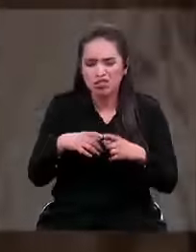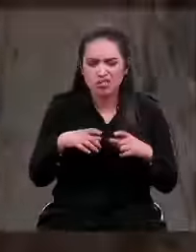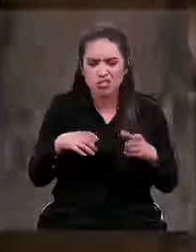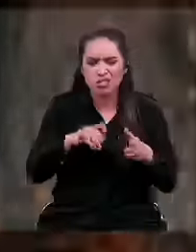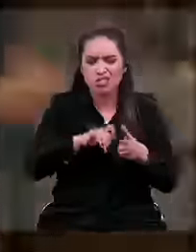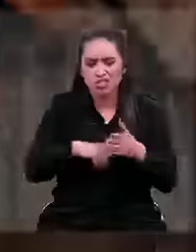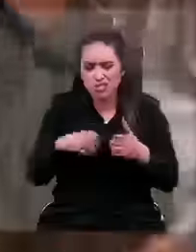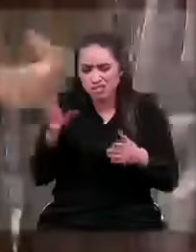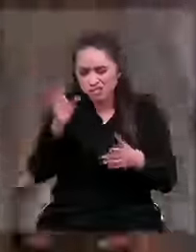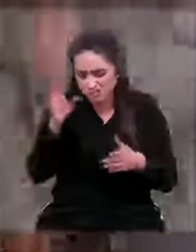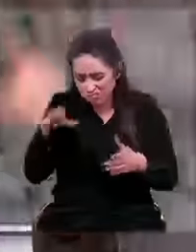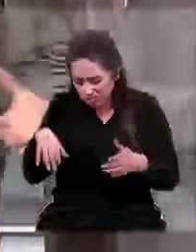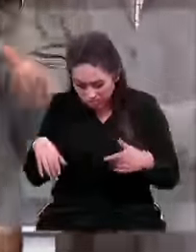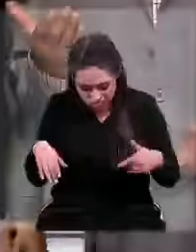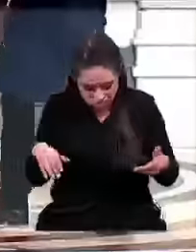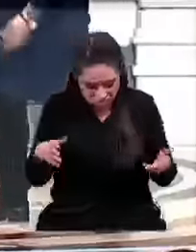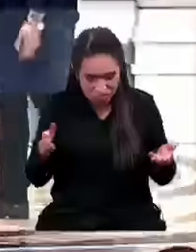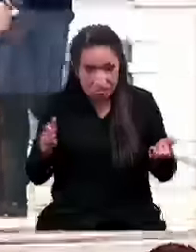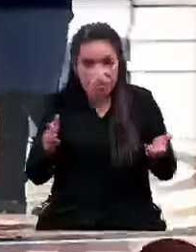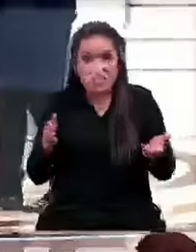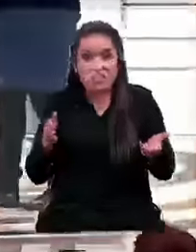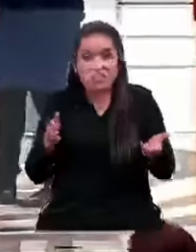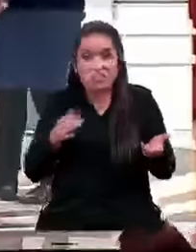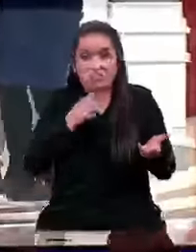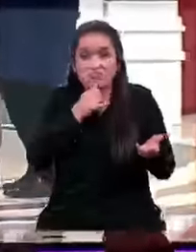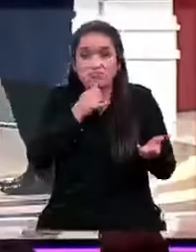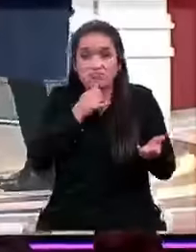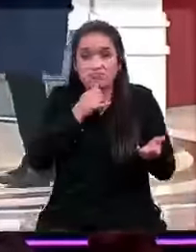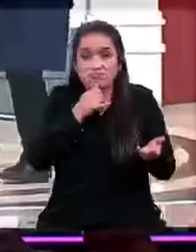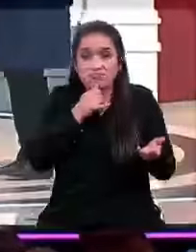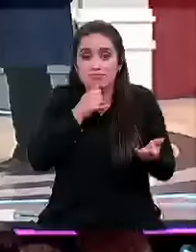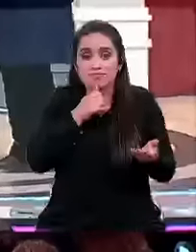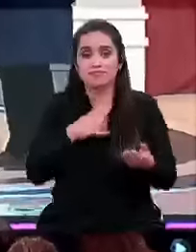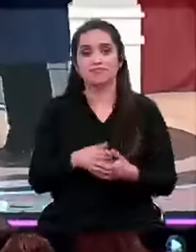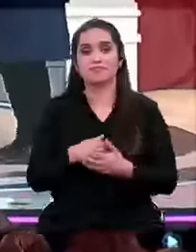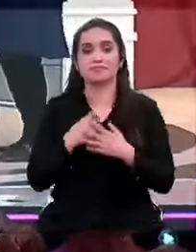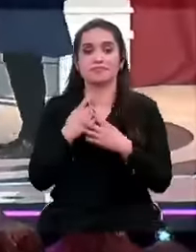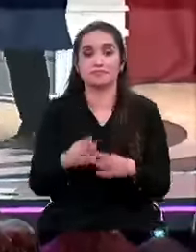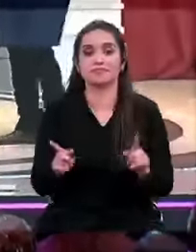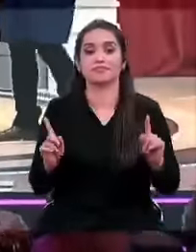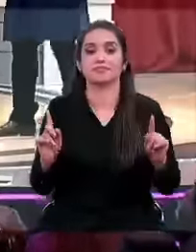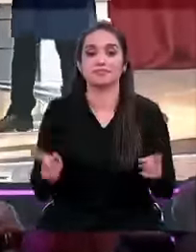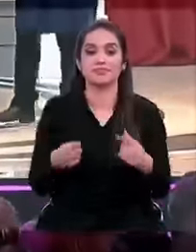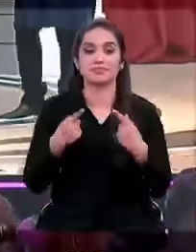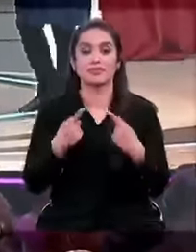¡Es verdad! ¡Ay!